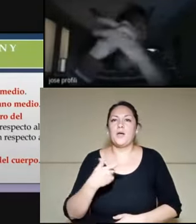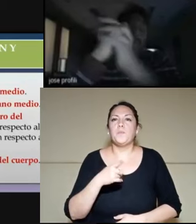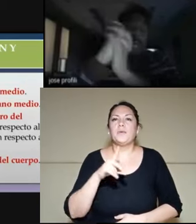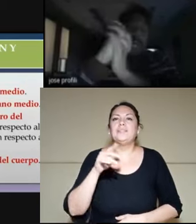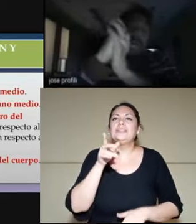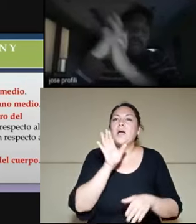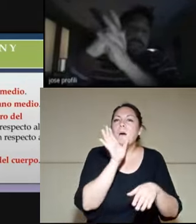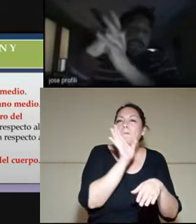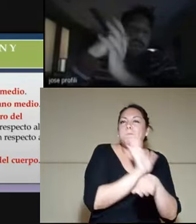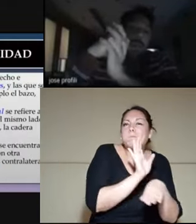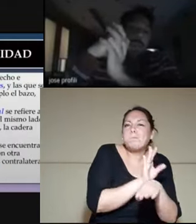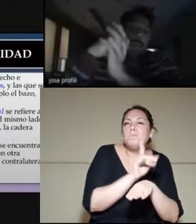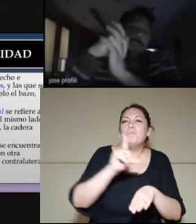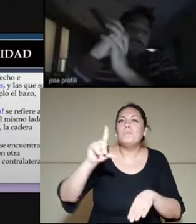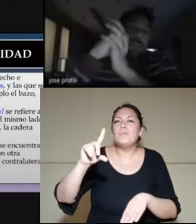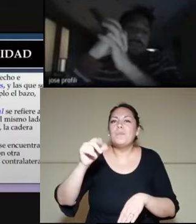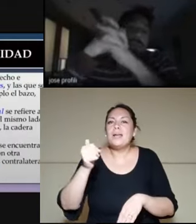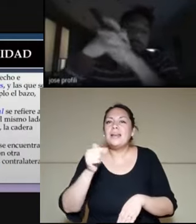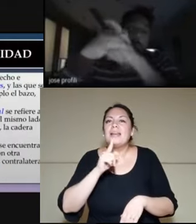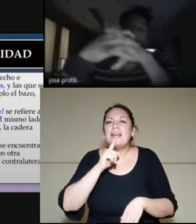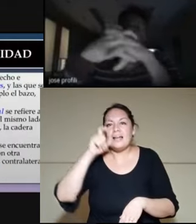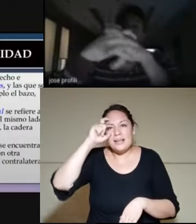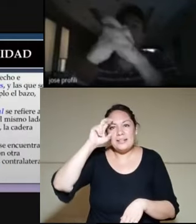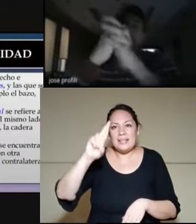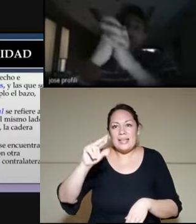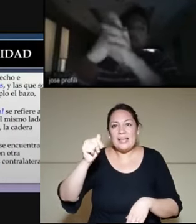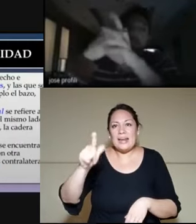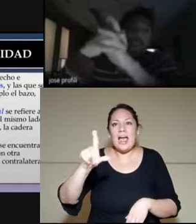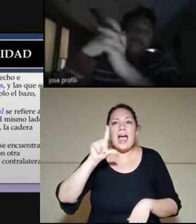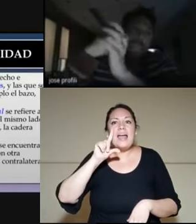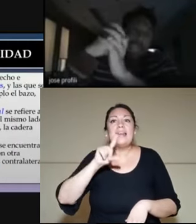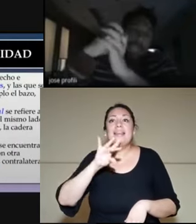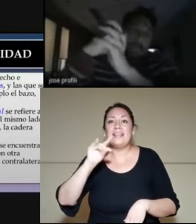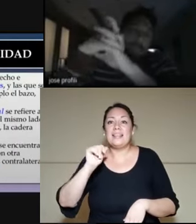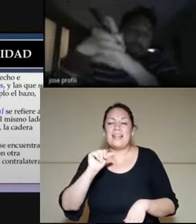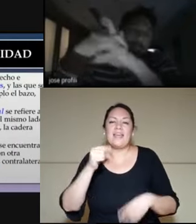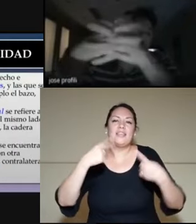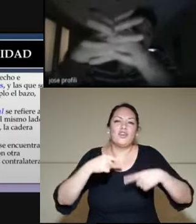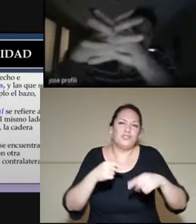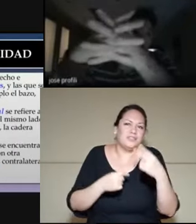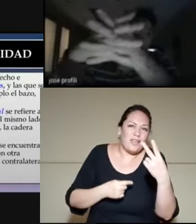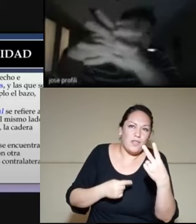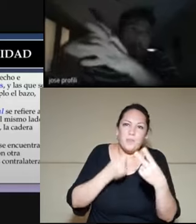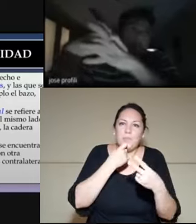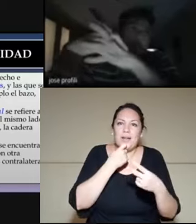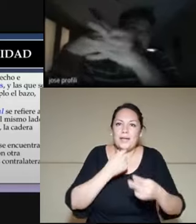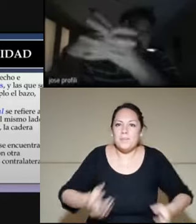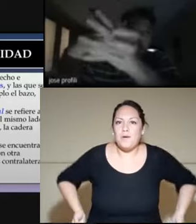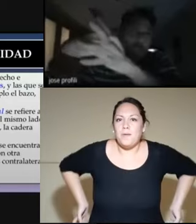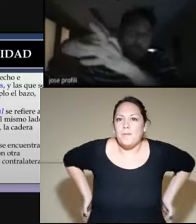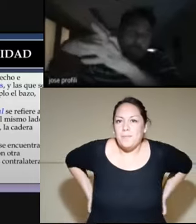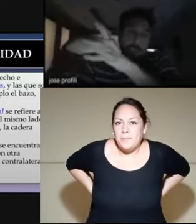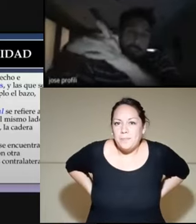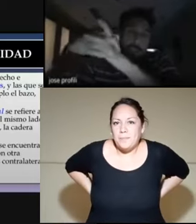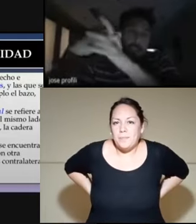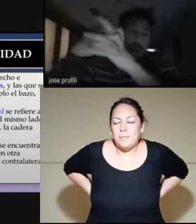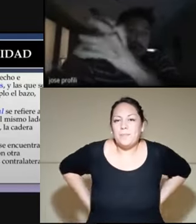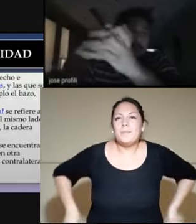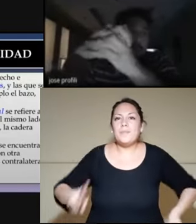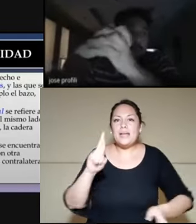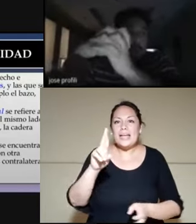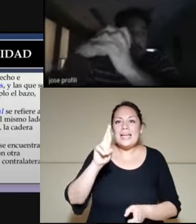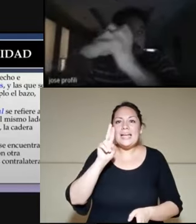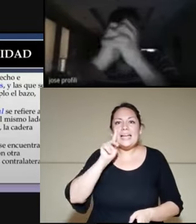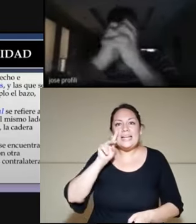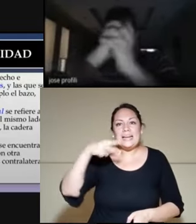Después hay términos de lateralidad. Recuerden que nosotros tenemos estructuras en el cuerpo que son pares, que tenemos de a dos. Tenemos dos riñones, entonces los riñones